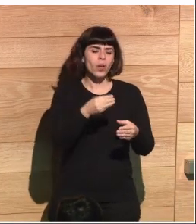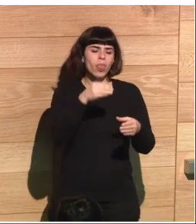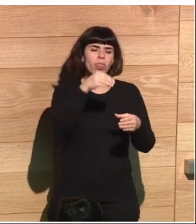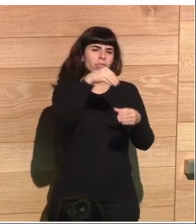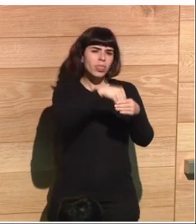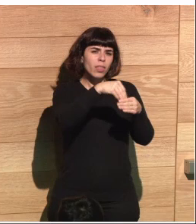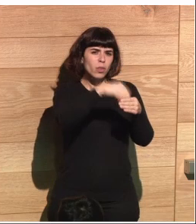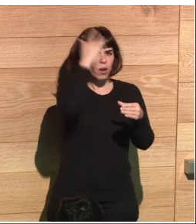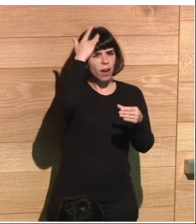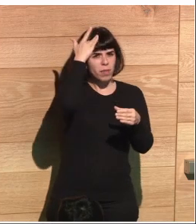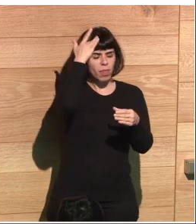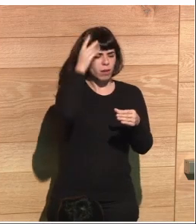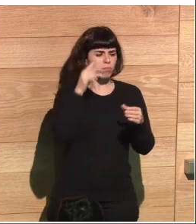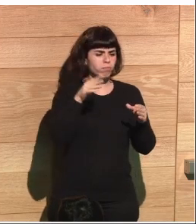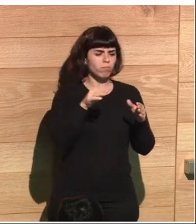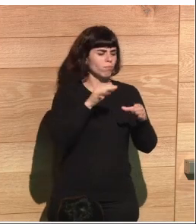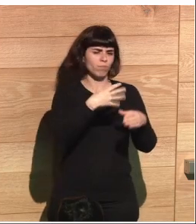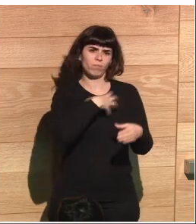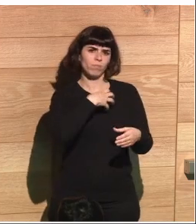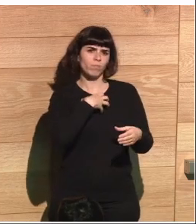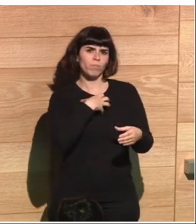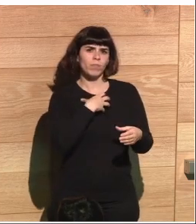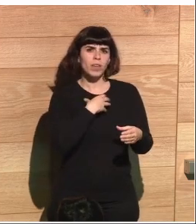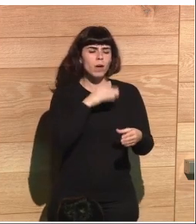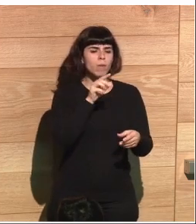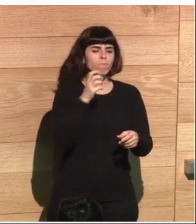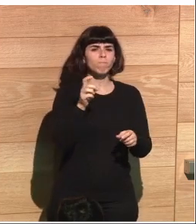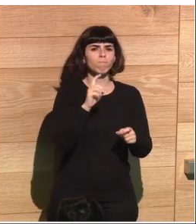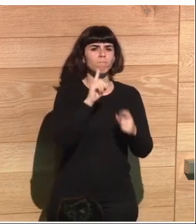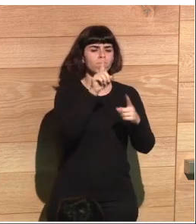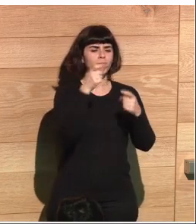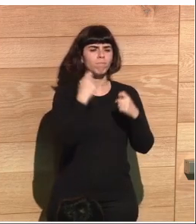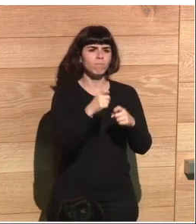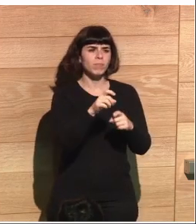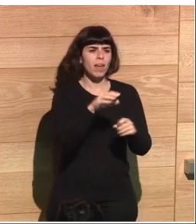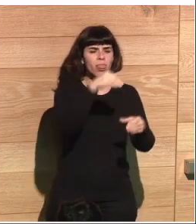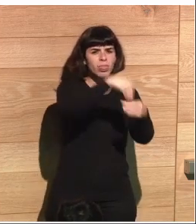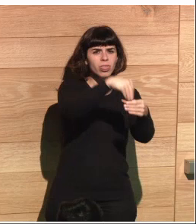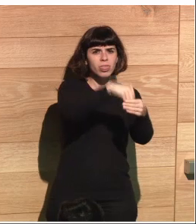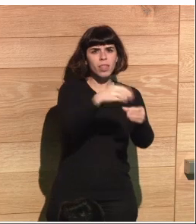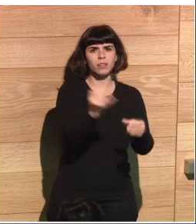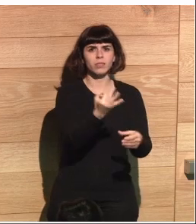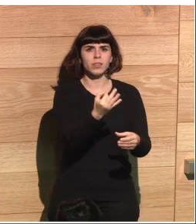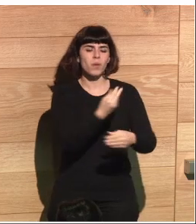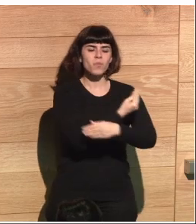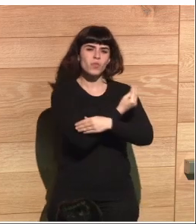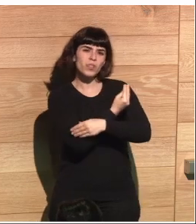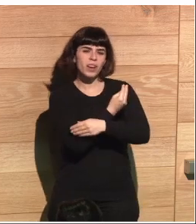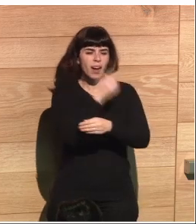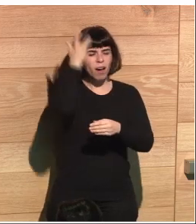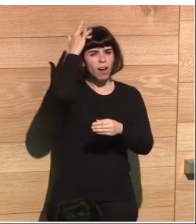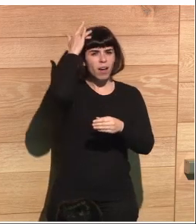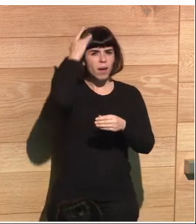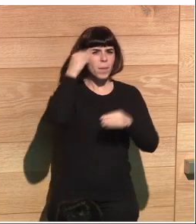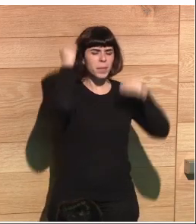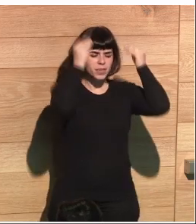de su cabeza. Maite se preguntaba qué habría ahí dentro. ¿Las muñecas tendrían la cabeza llena de pensamientos,